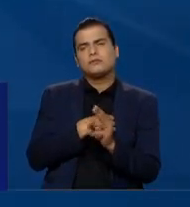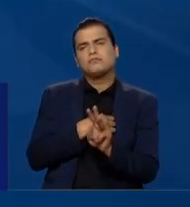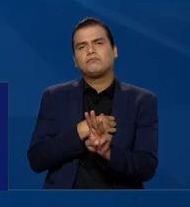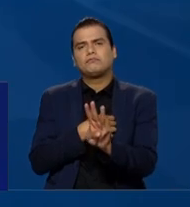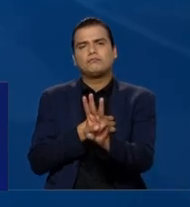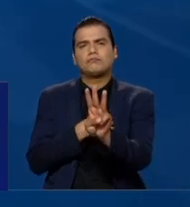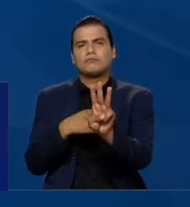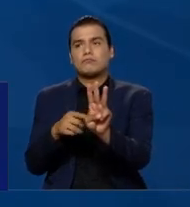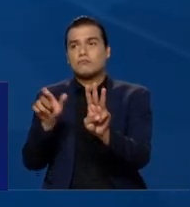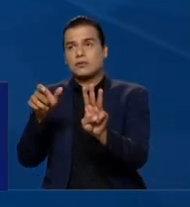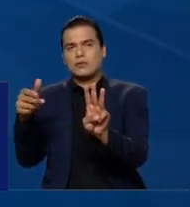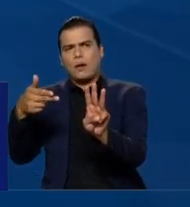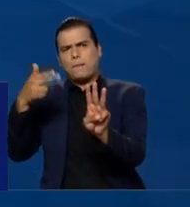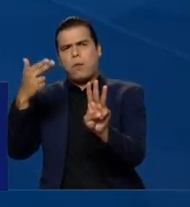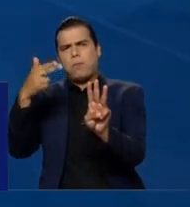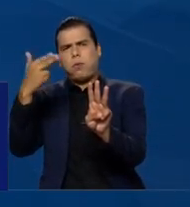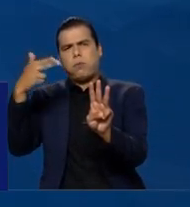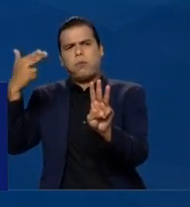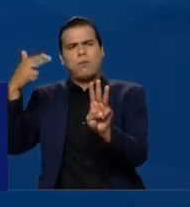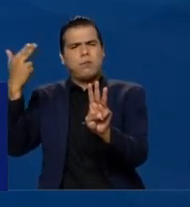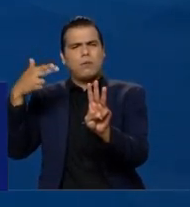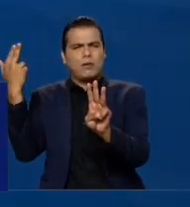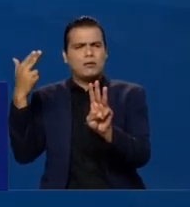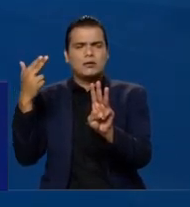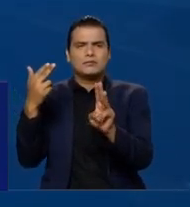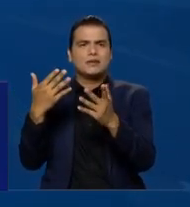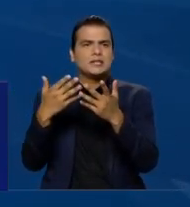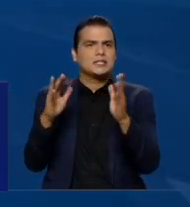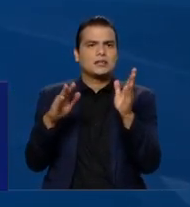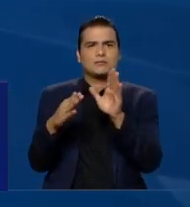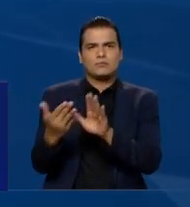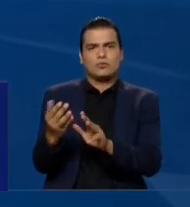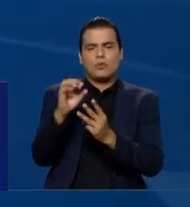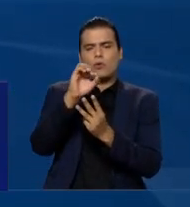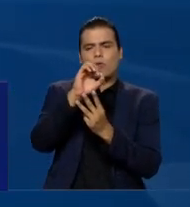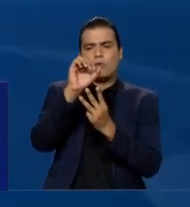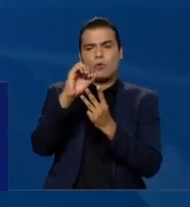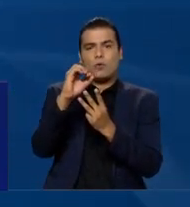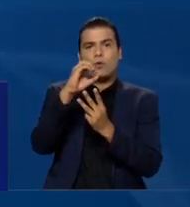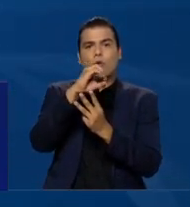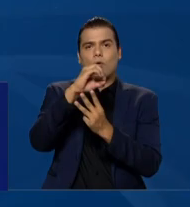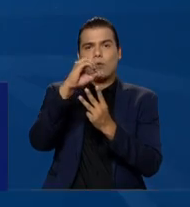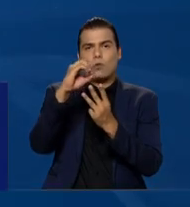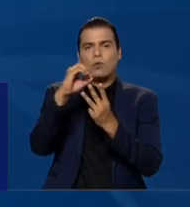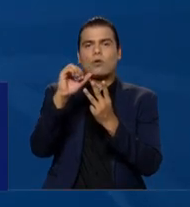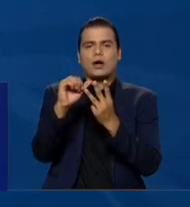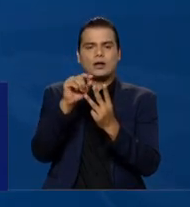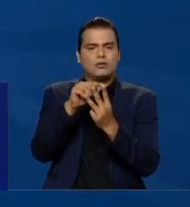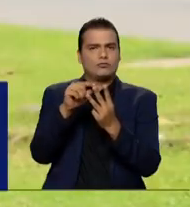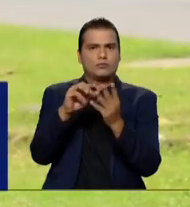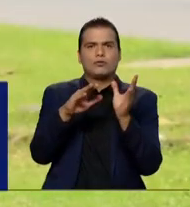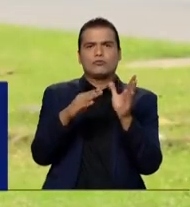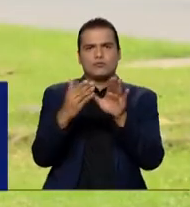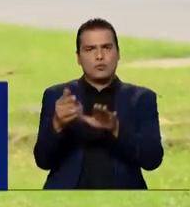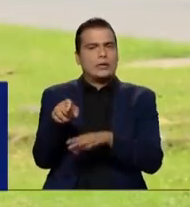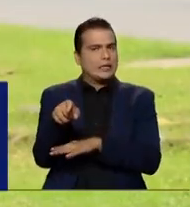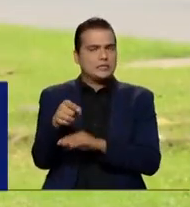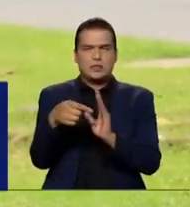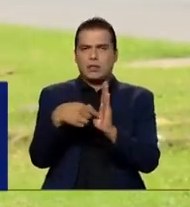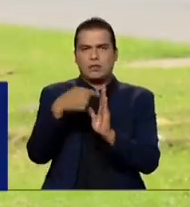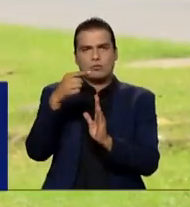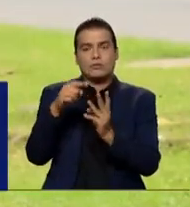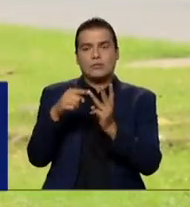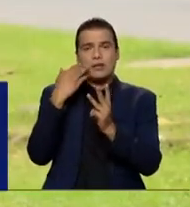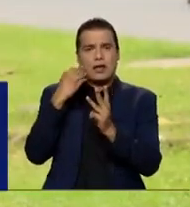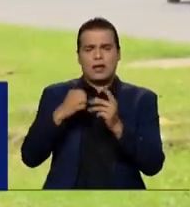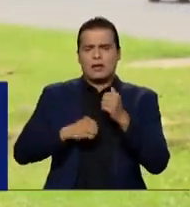armados, quienes les dispararon indiscriminadamente. En este hecho, 2 hombres fallecieron en el lugar de los hechos, mientras que una mujer que resultó